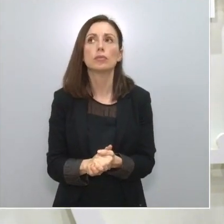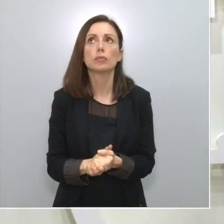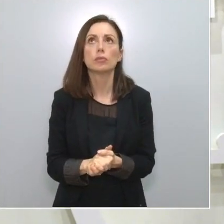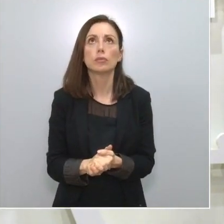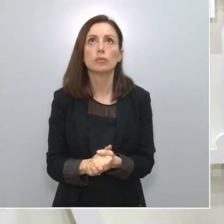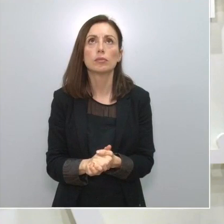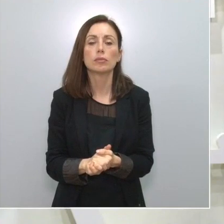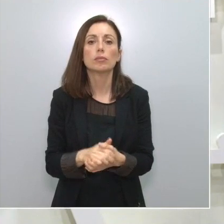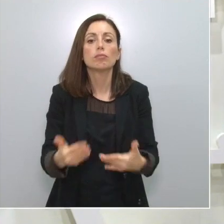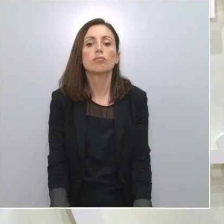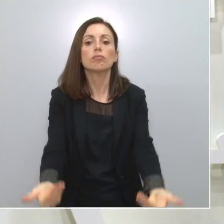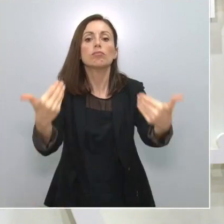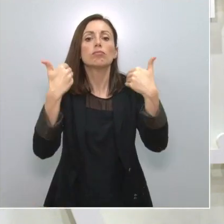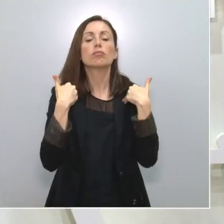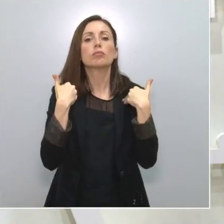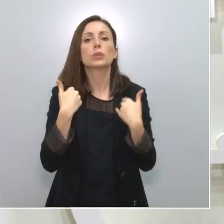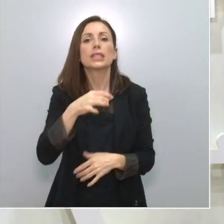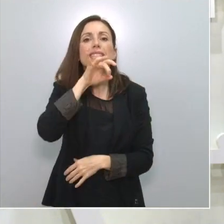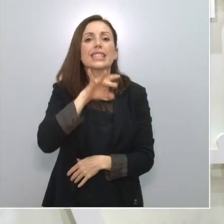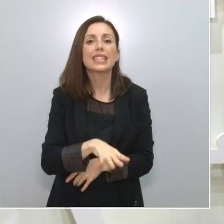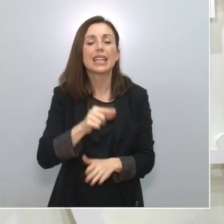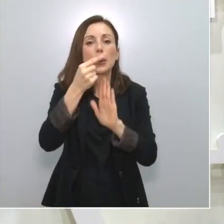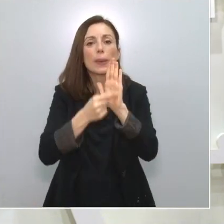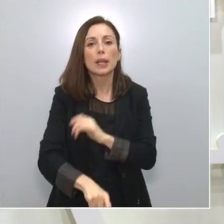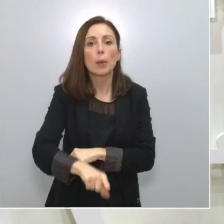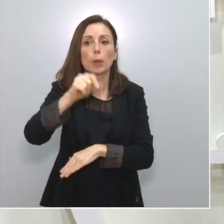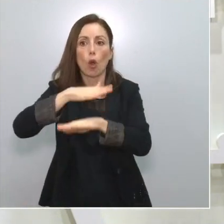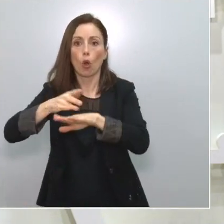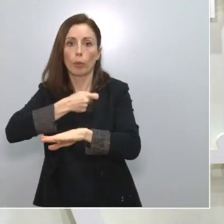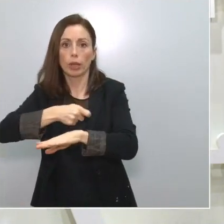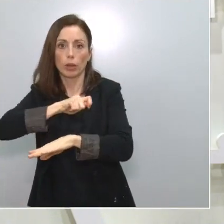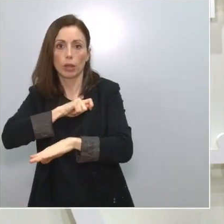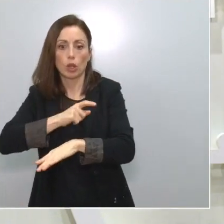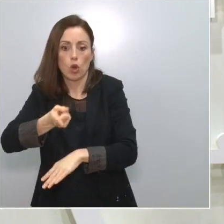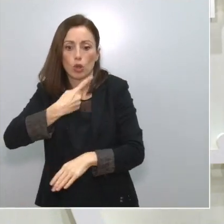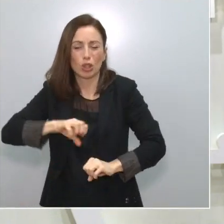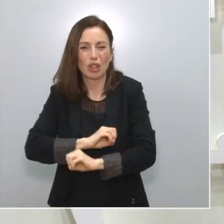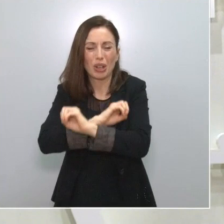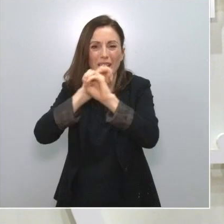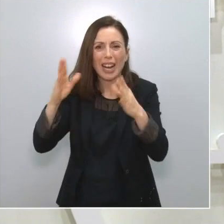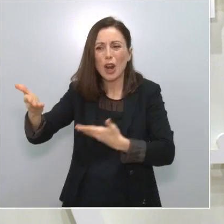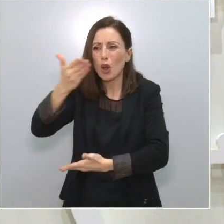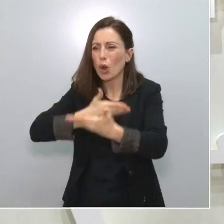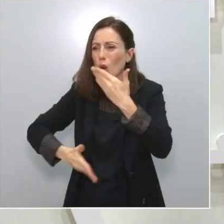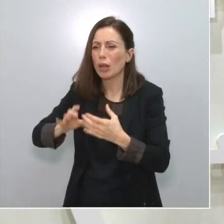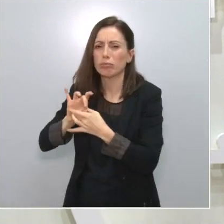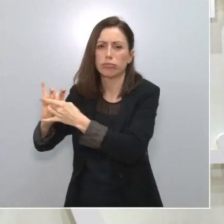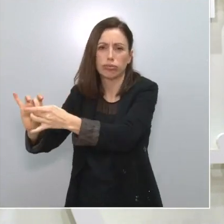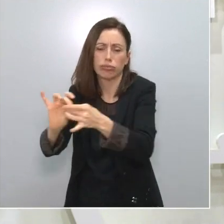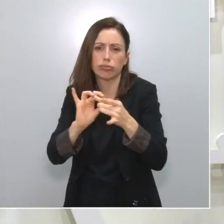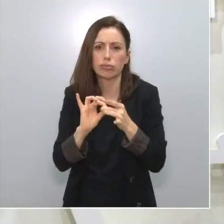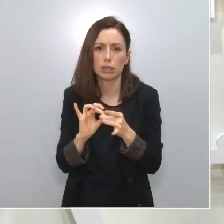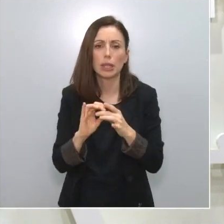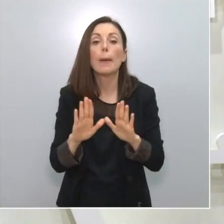prácticamente la autoridad absoluta, el poder para tomar esas medidas las tiene el Gobierno de España. No obstante, por supuesto, que vamos a colaborar como no puede ser de otra manera. Si